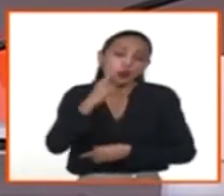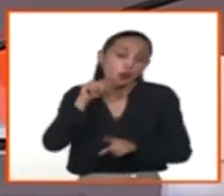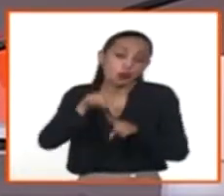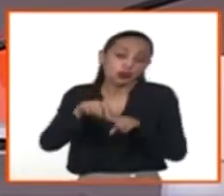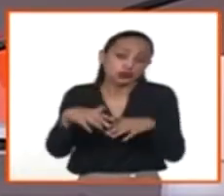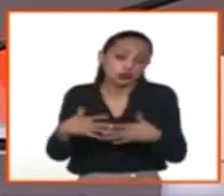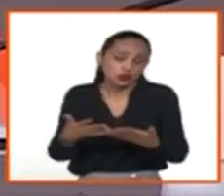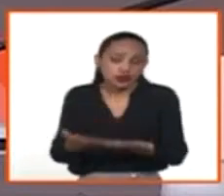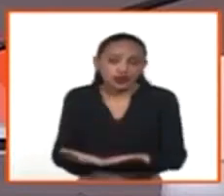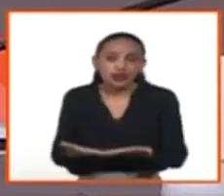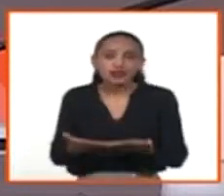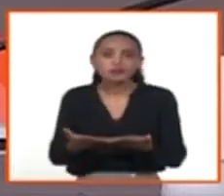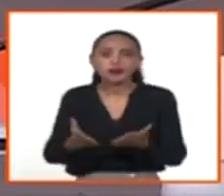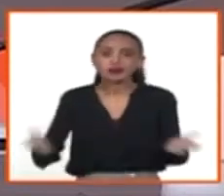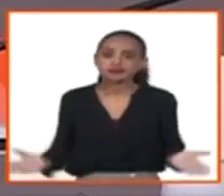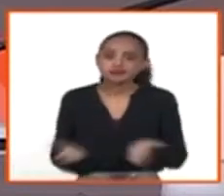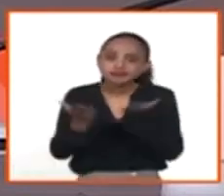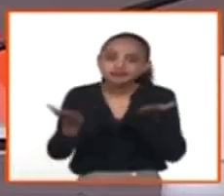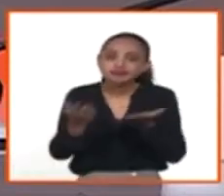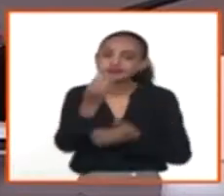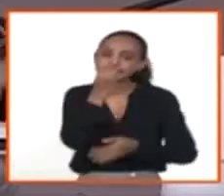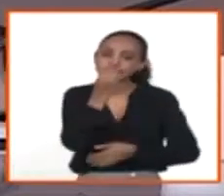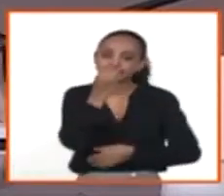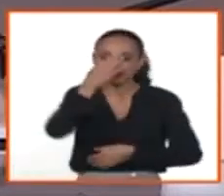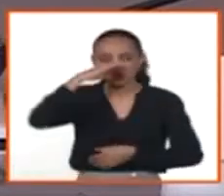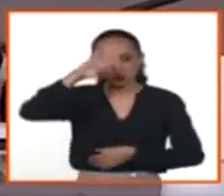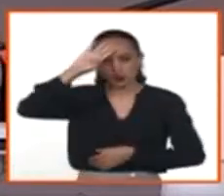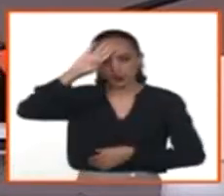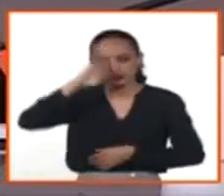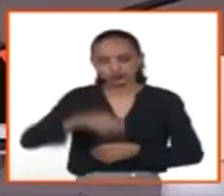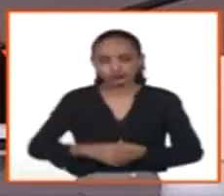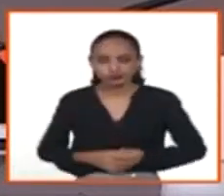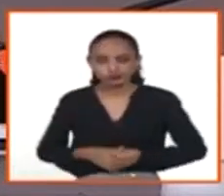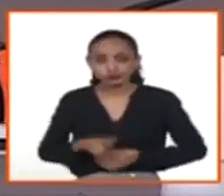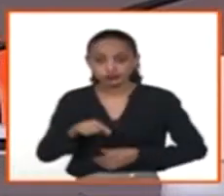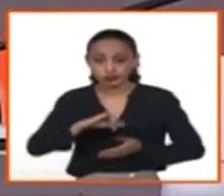la soberanía alimentaria en nuestro país, y este proyecto de ley, por